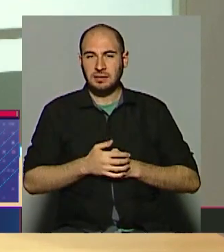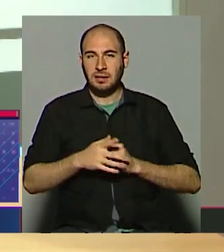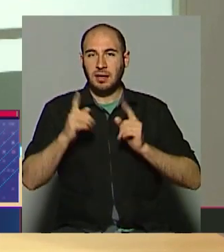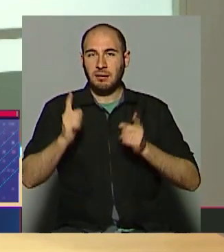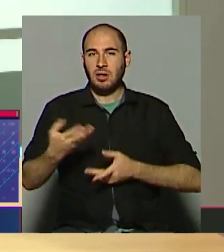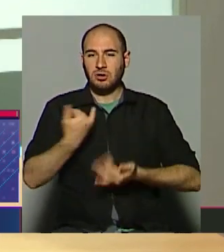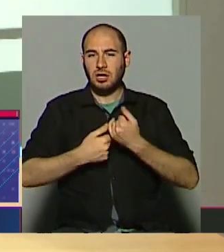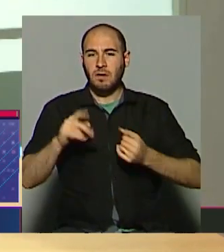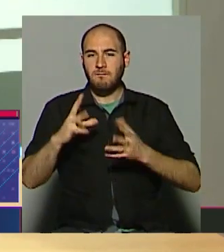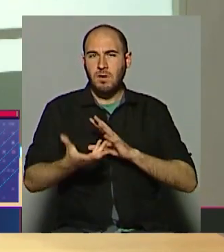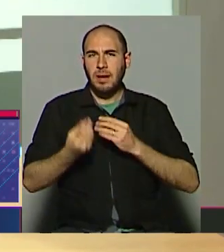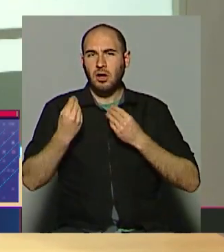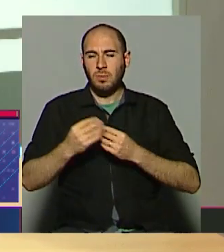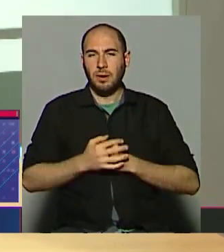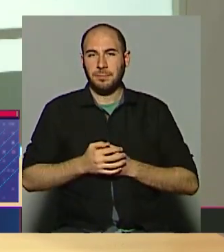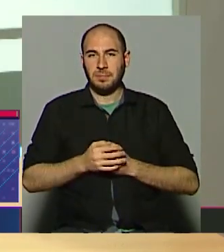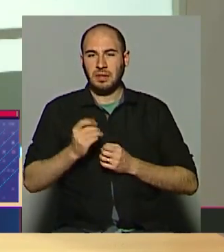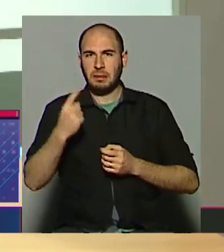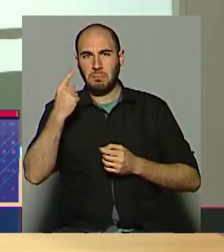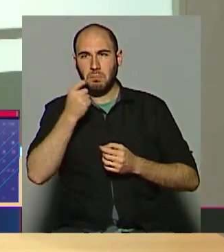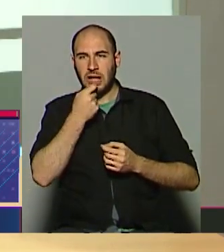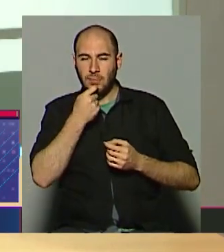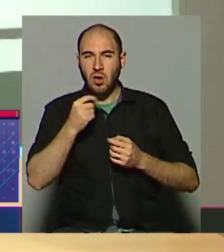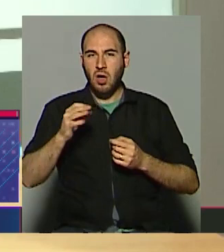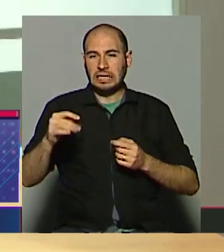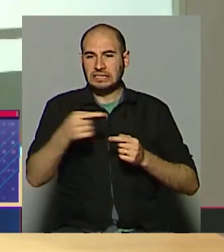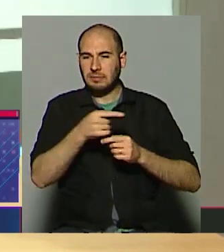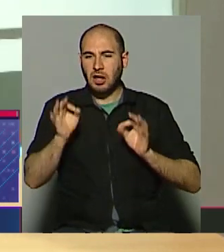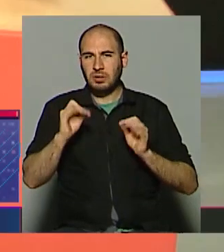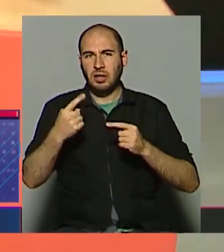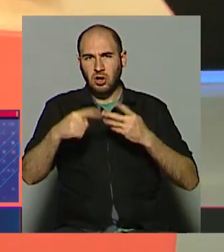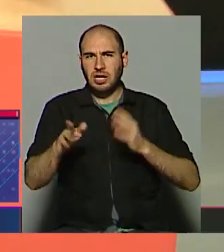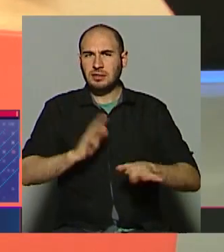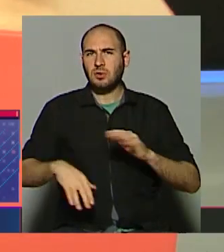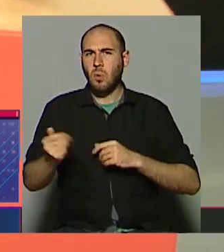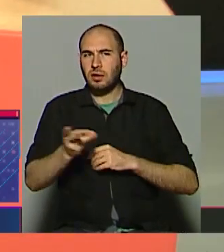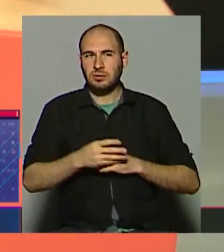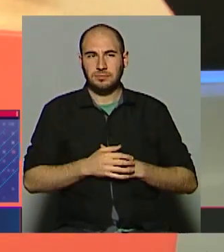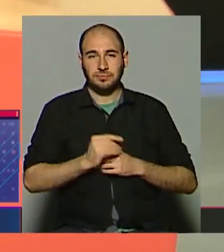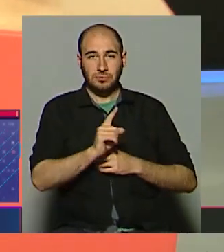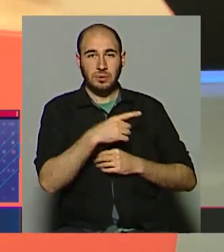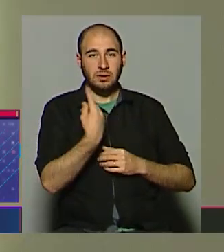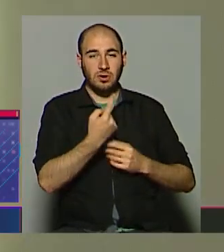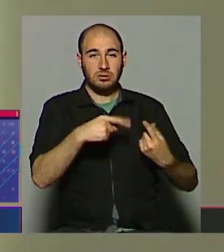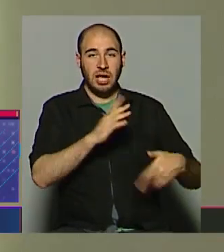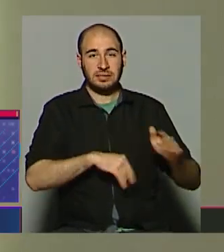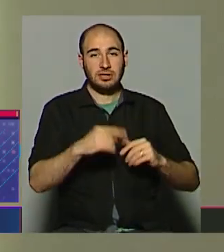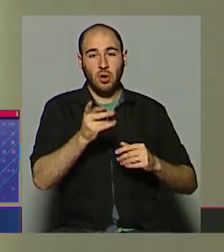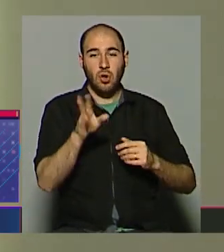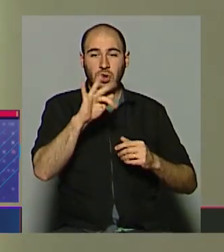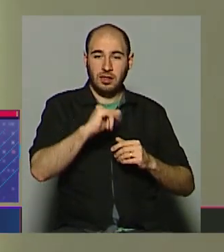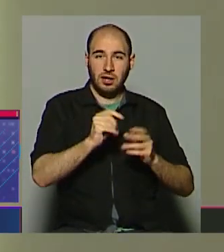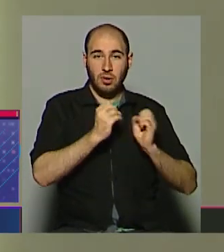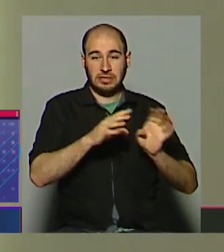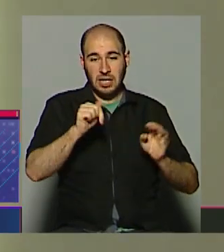también contanos cómo va a ser la modalidad, porque también uno dice, bueno, va a ser durante toda la semana, ¿cuántas actividades van a haber? Nosotros tenemos actividades todos los días,